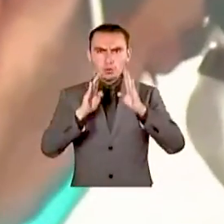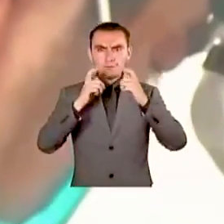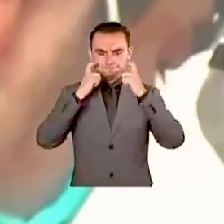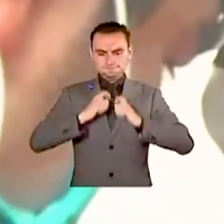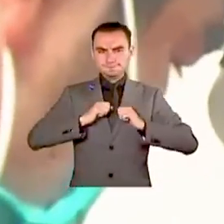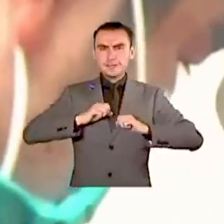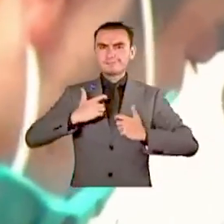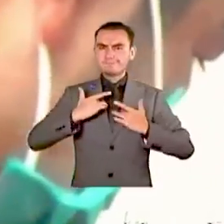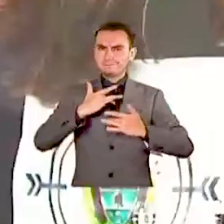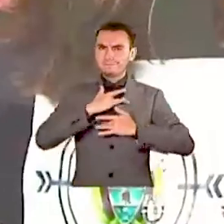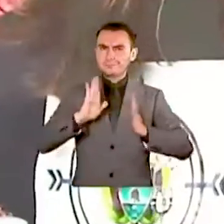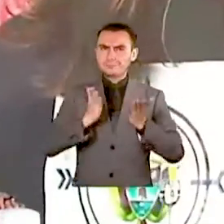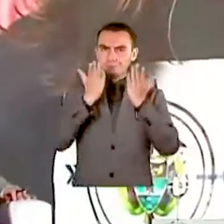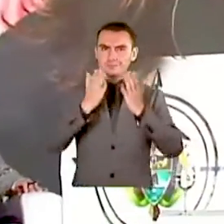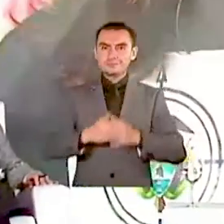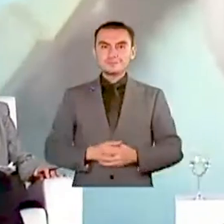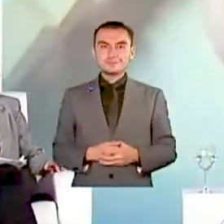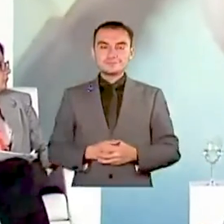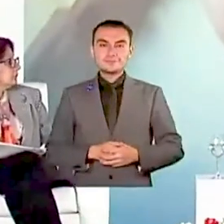a la salud de los colombianos.